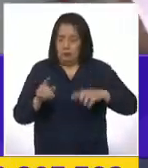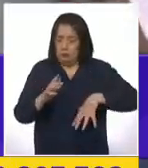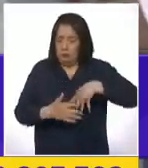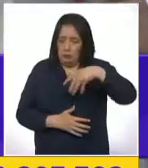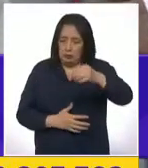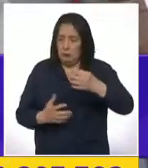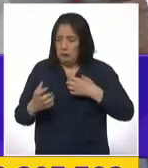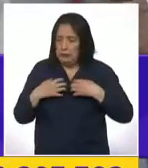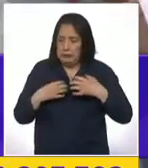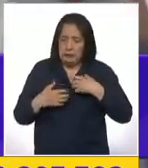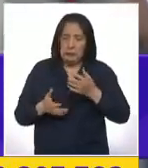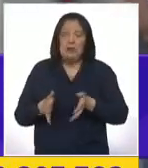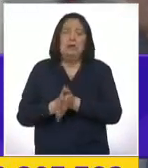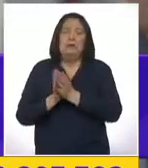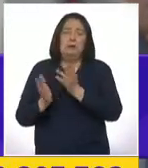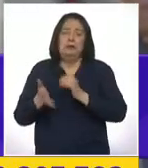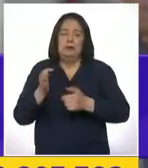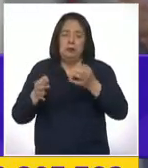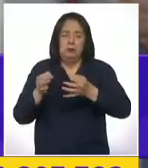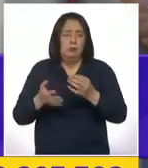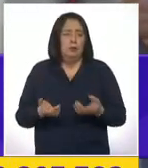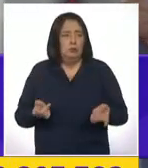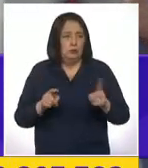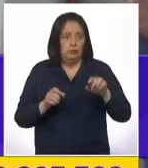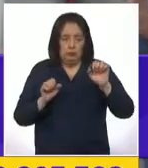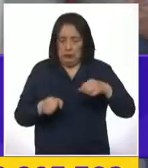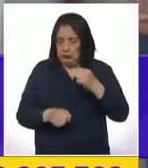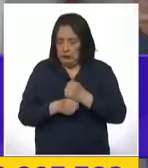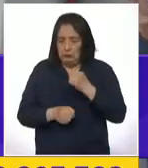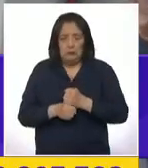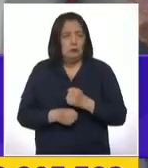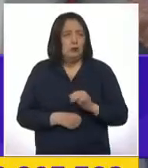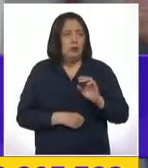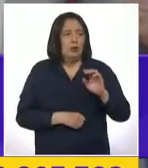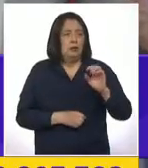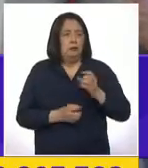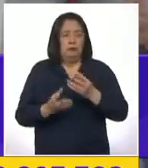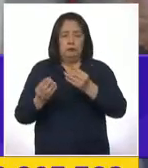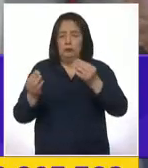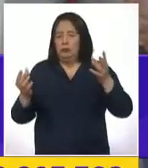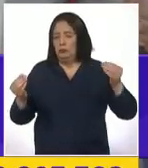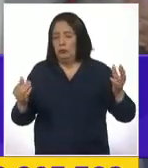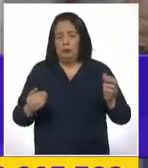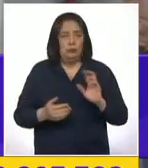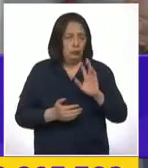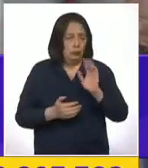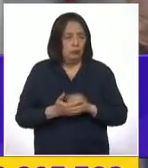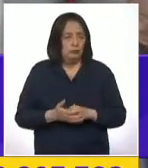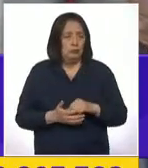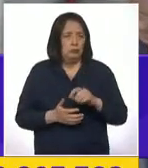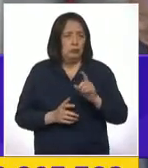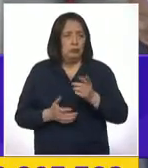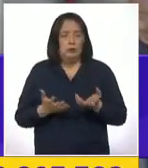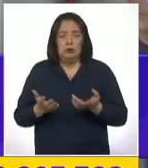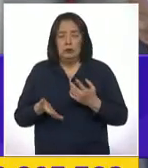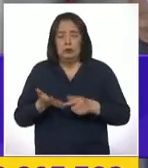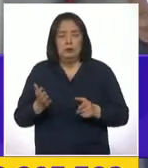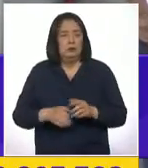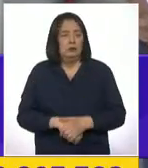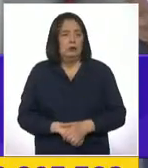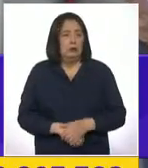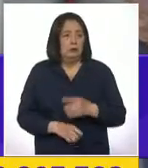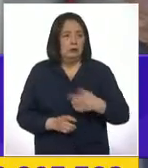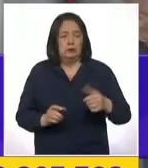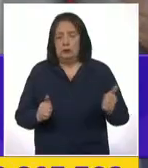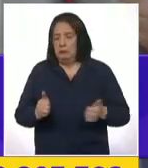a reclamar justicia, cuando hemos hecho el trabajo, han habido cientos de compañeros que están en condiciones